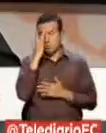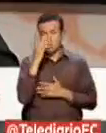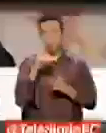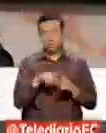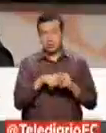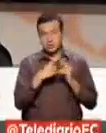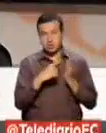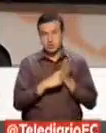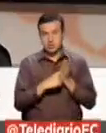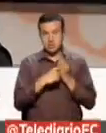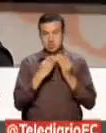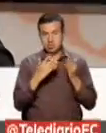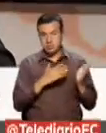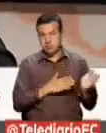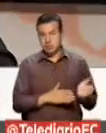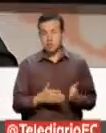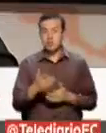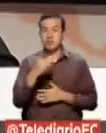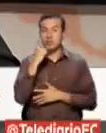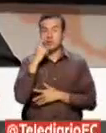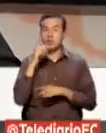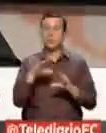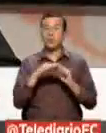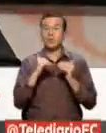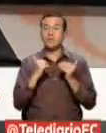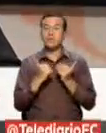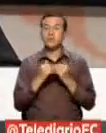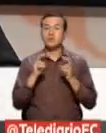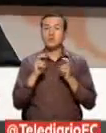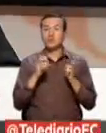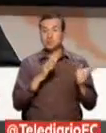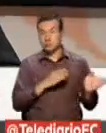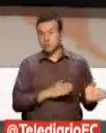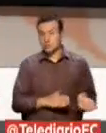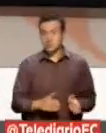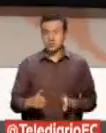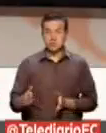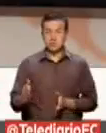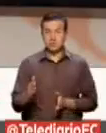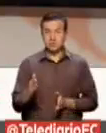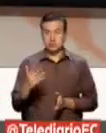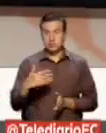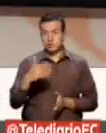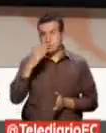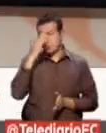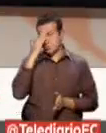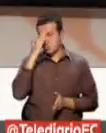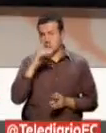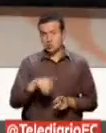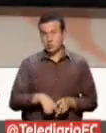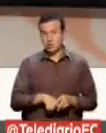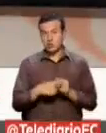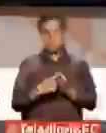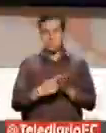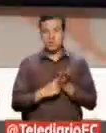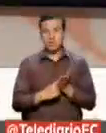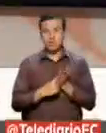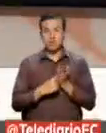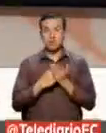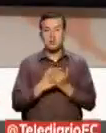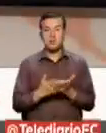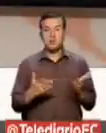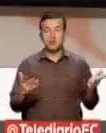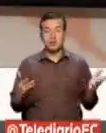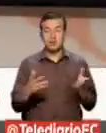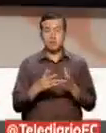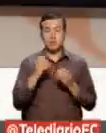inicio de la sesión, en donde la comisión trató este tema. Como lo manifestamos ya al inicio de la sesión, cuando tratamos ya el borrador